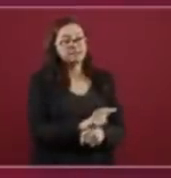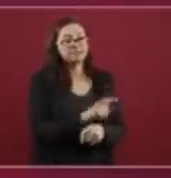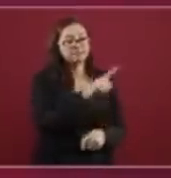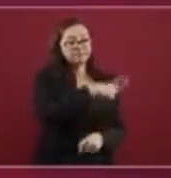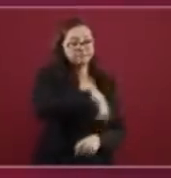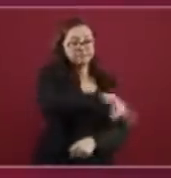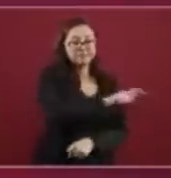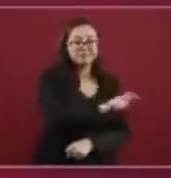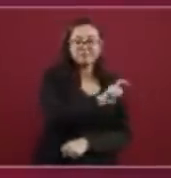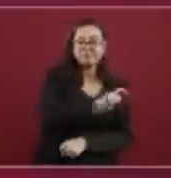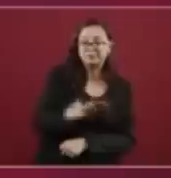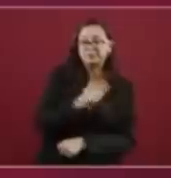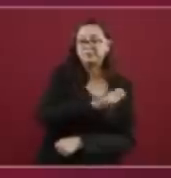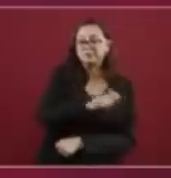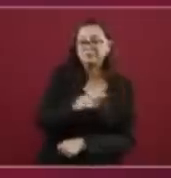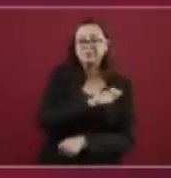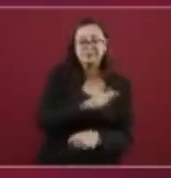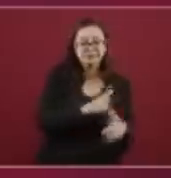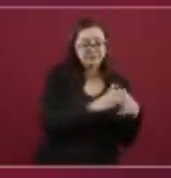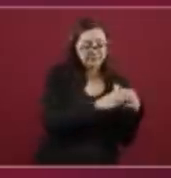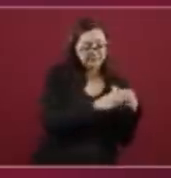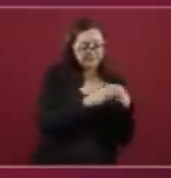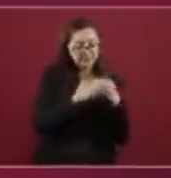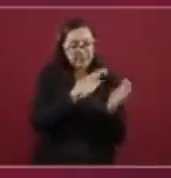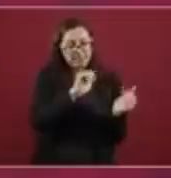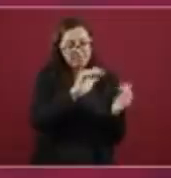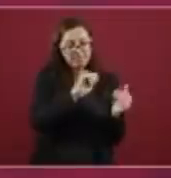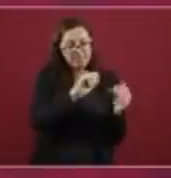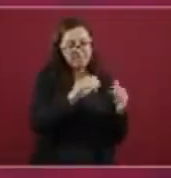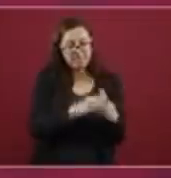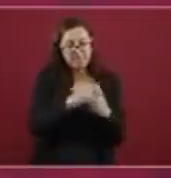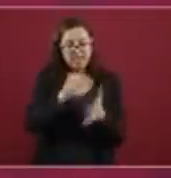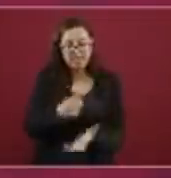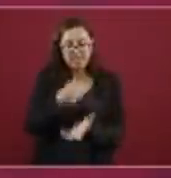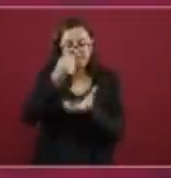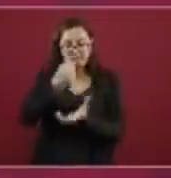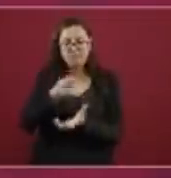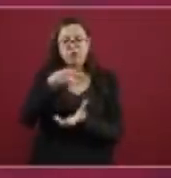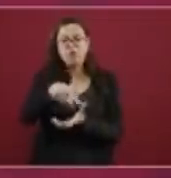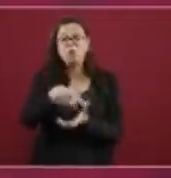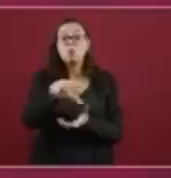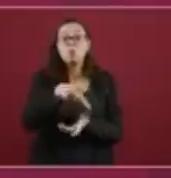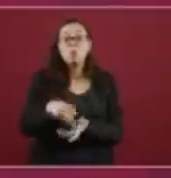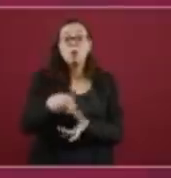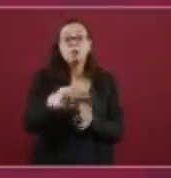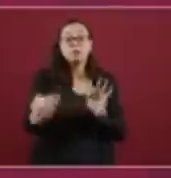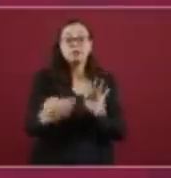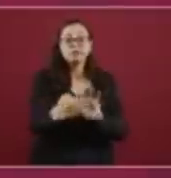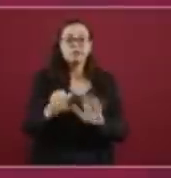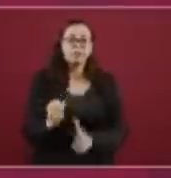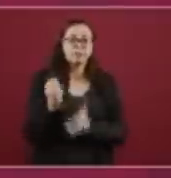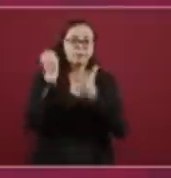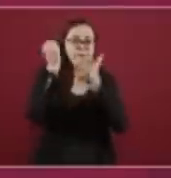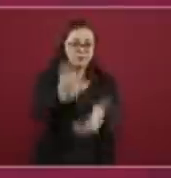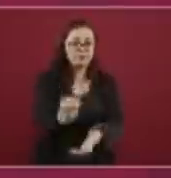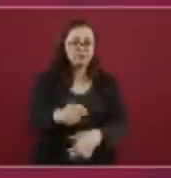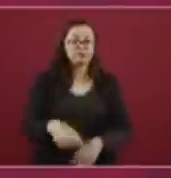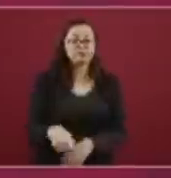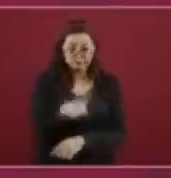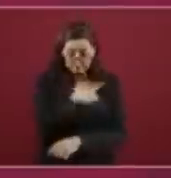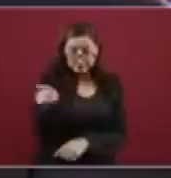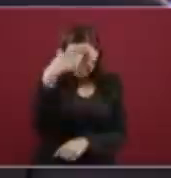a las localidades, a los pueblos donde se lleva a cabo la extracción minera. Les puedo